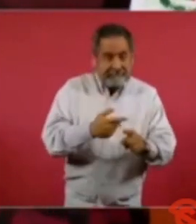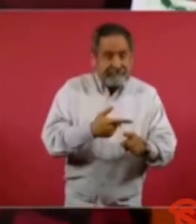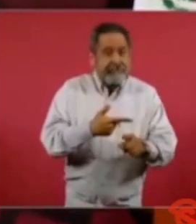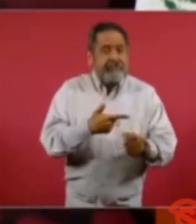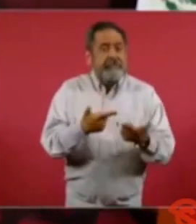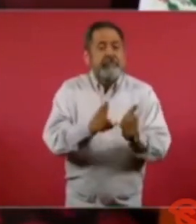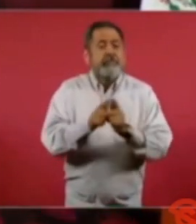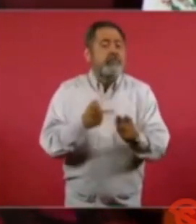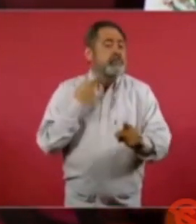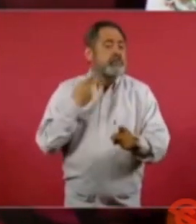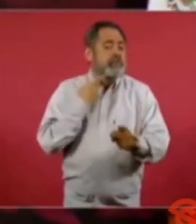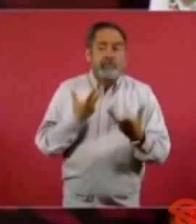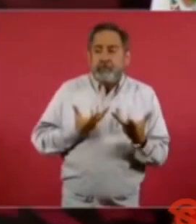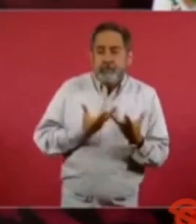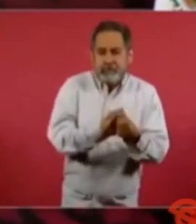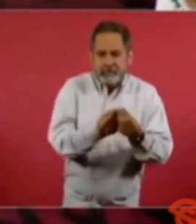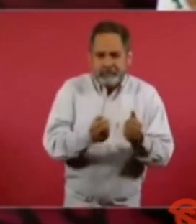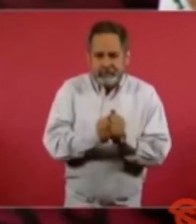ir a esa cena